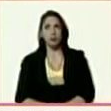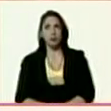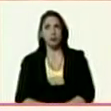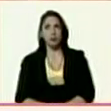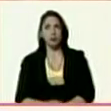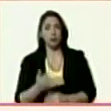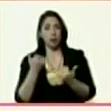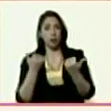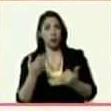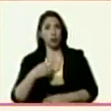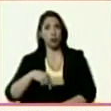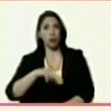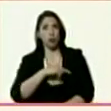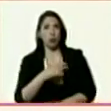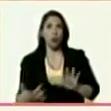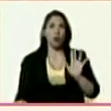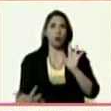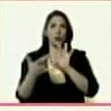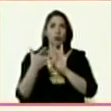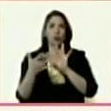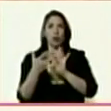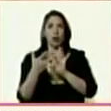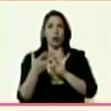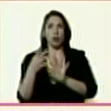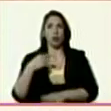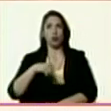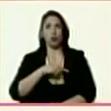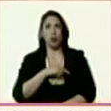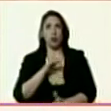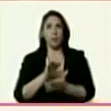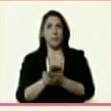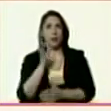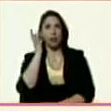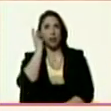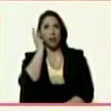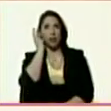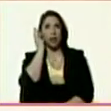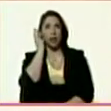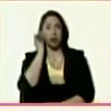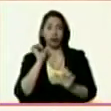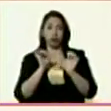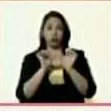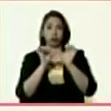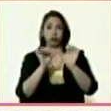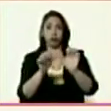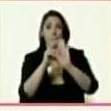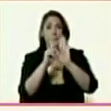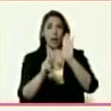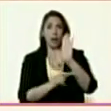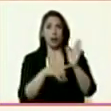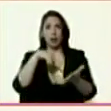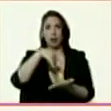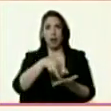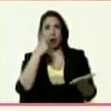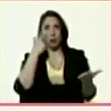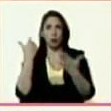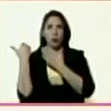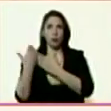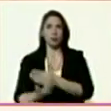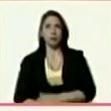Y a esta hora vamos a establecer un contacto con nuestra compañera Graya Casella. Ella continúa en Parque Carabobo. Adelante.